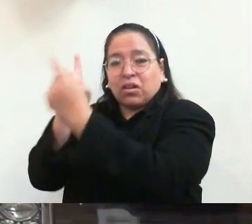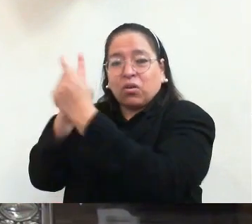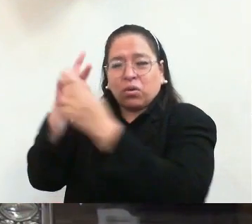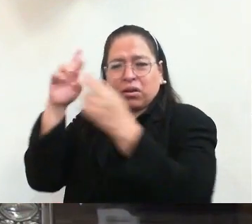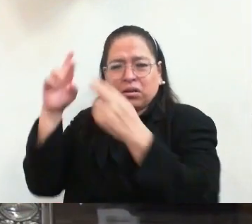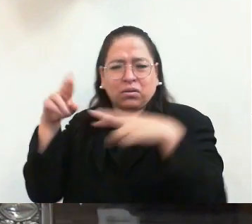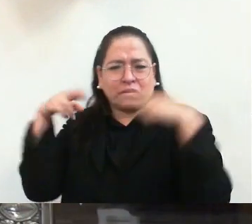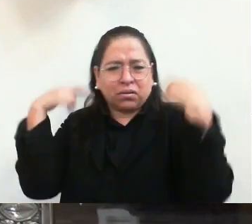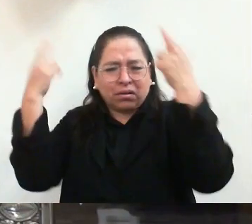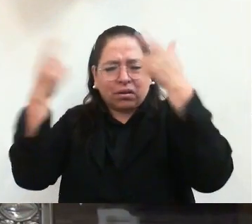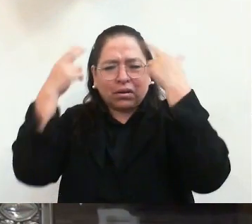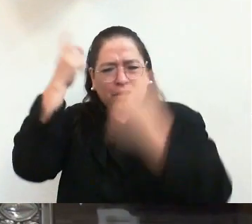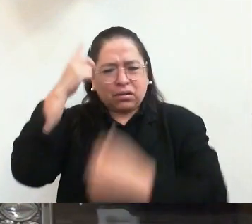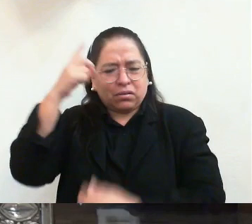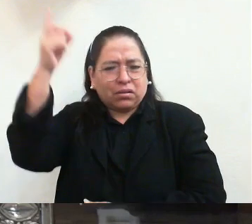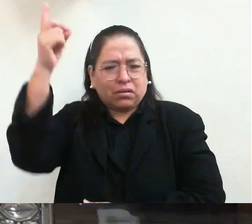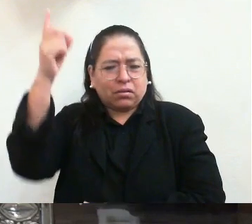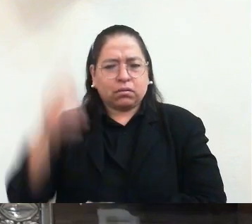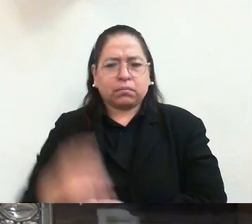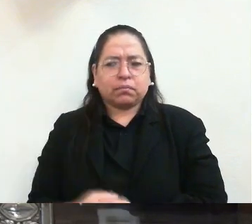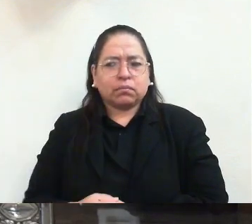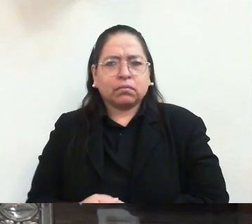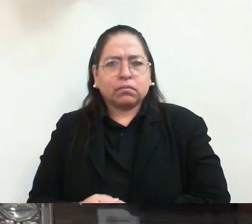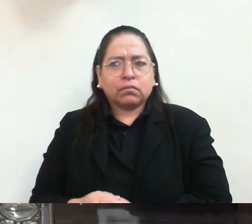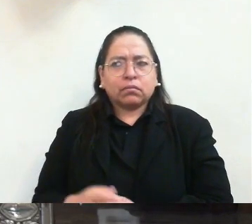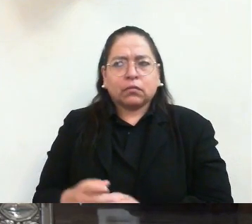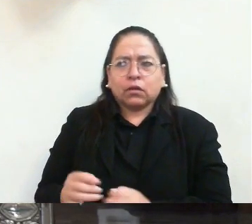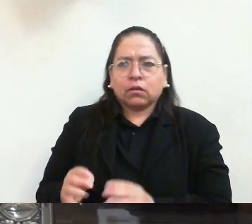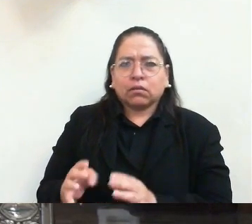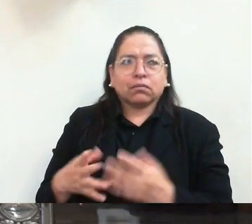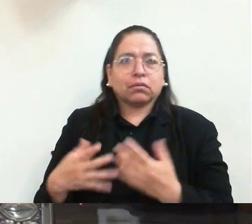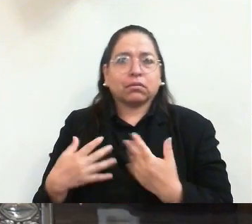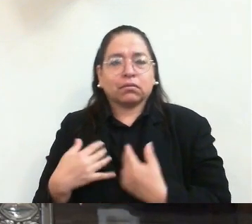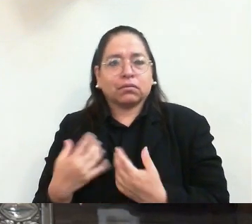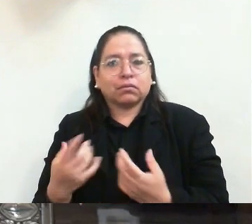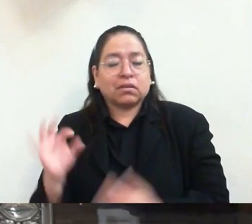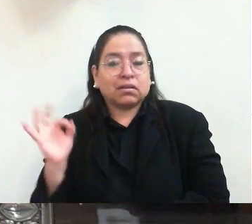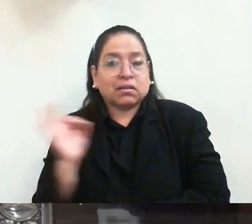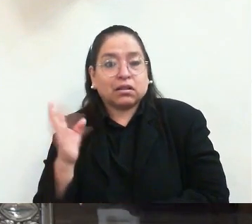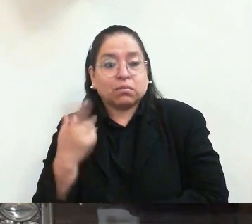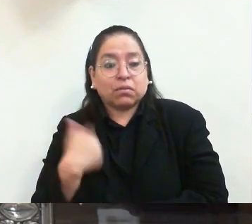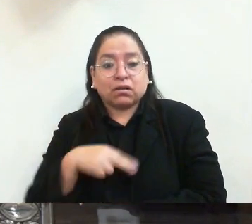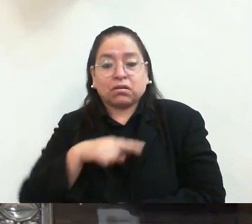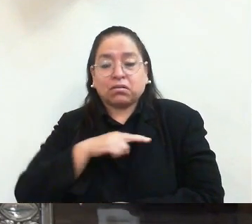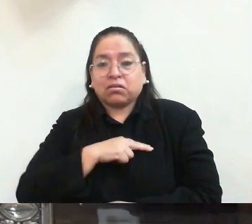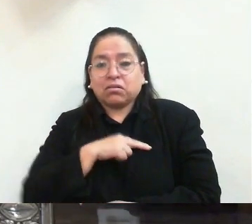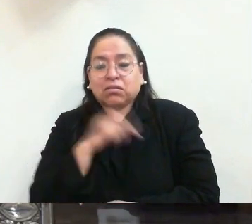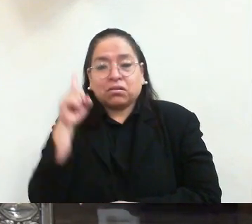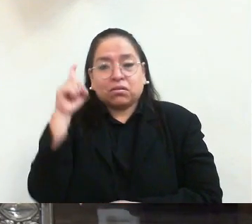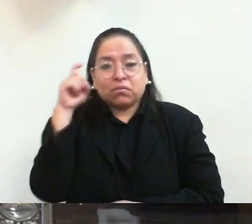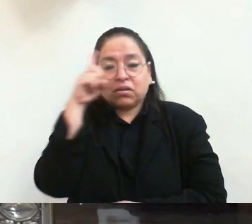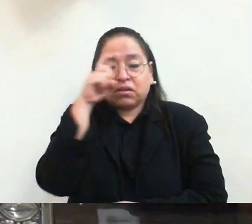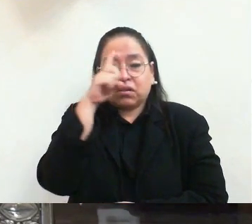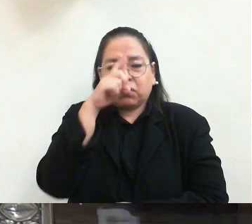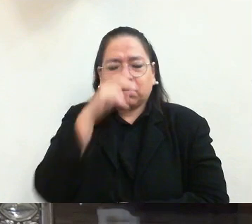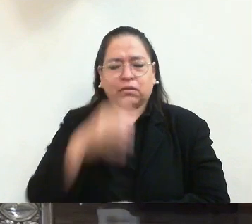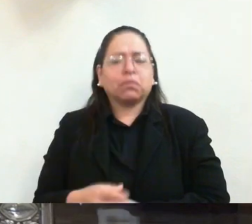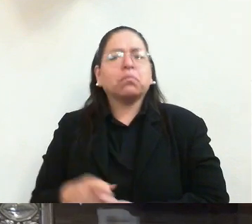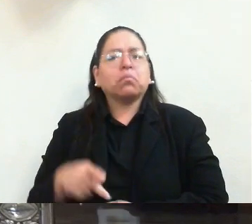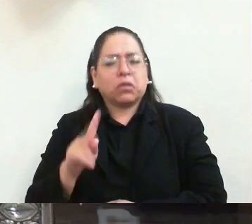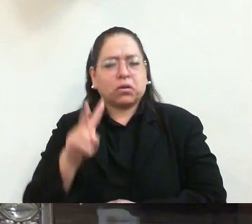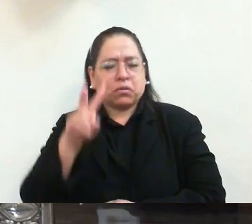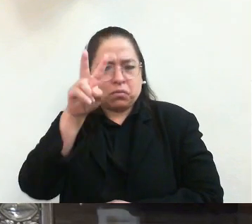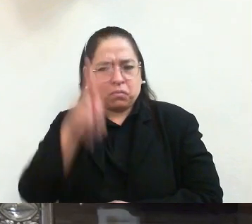que el lenguaje tan fuerte y tan difícil y tiene que ser así